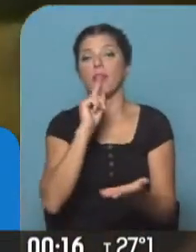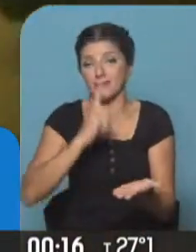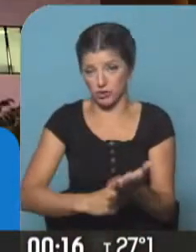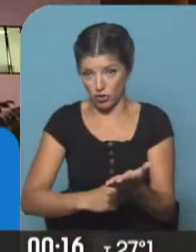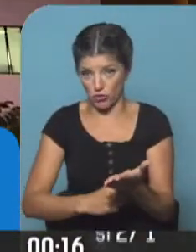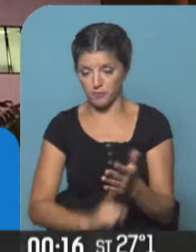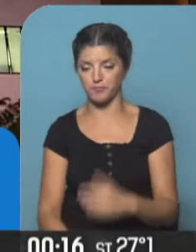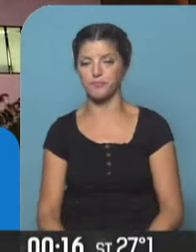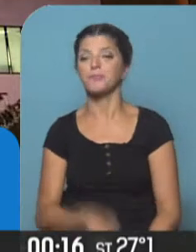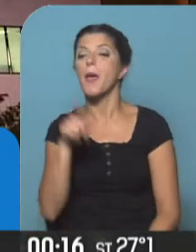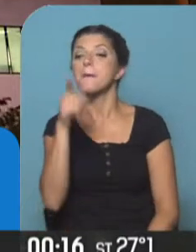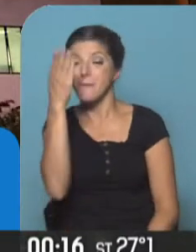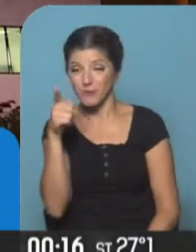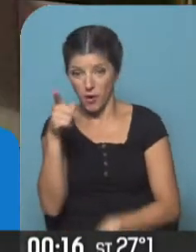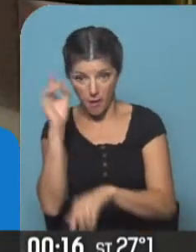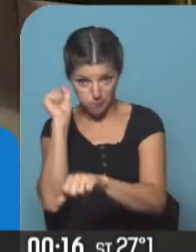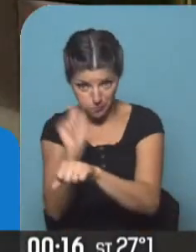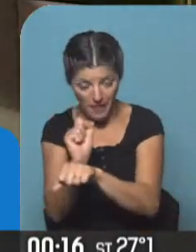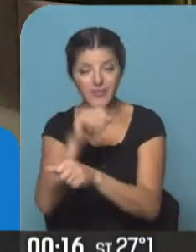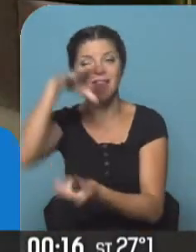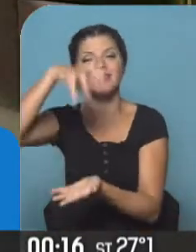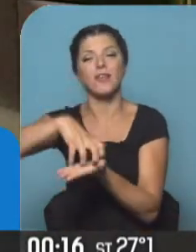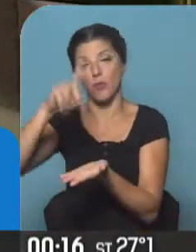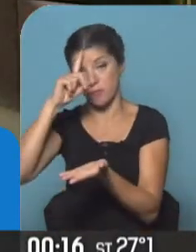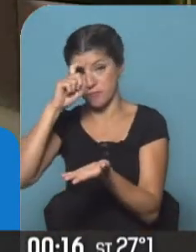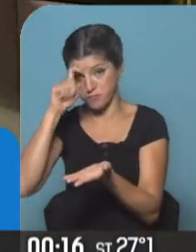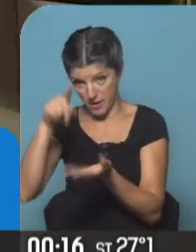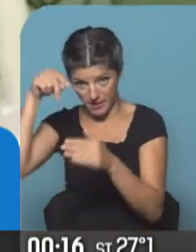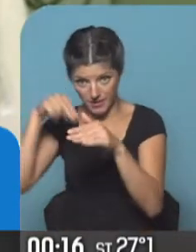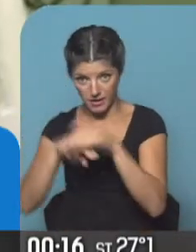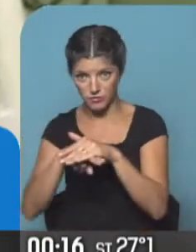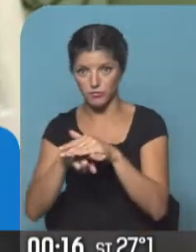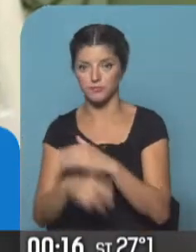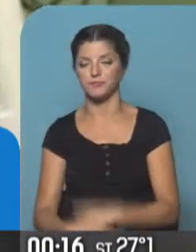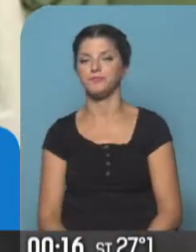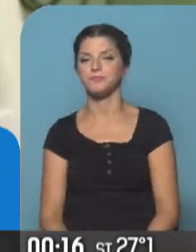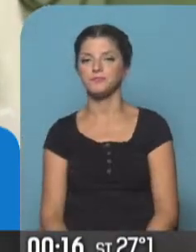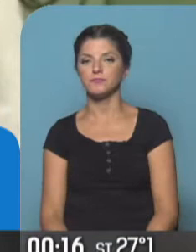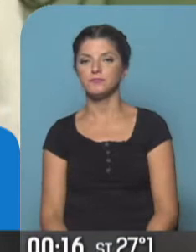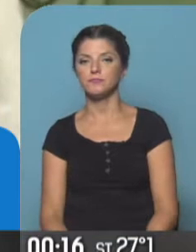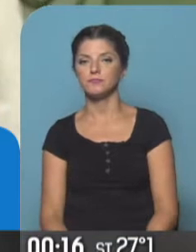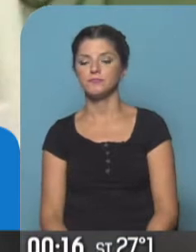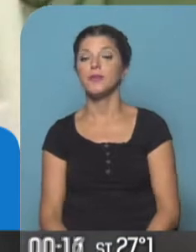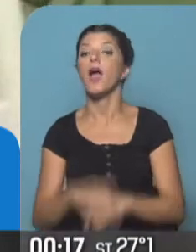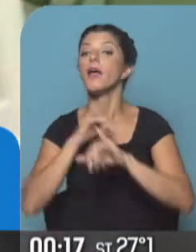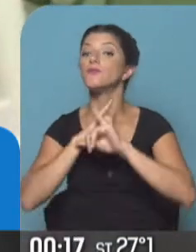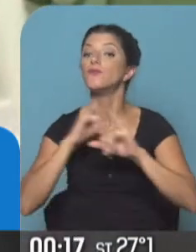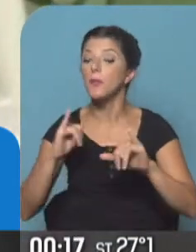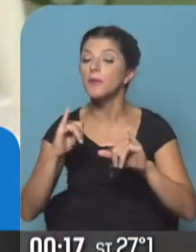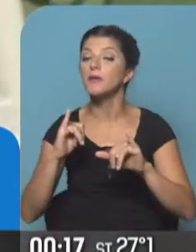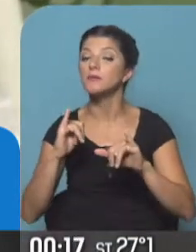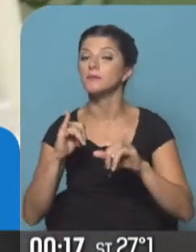preso recibió la noticia en el centro médico donde se encuentra internado. El informe de la Junta Médica fue elevado a la